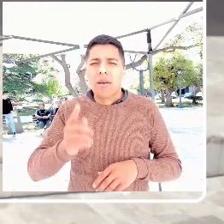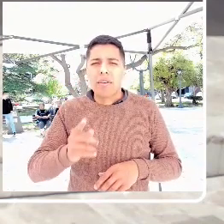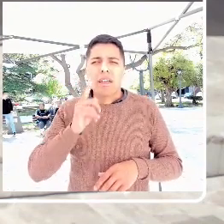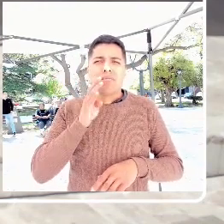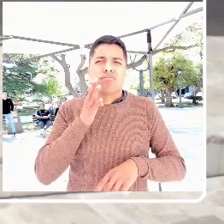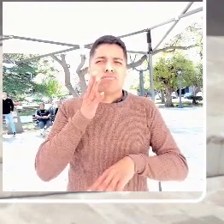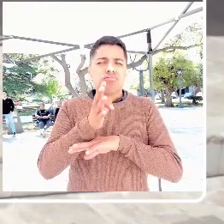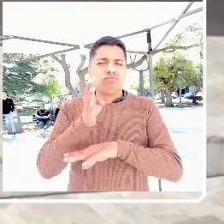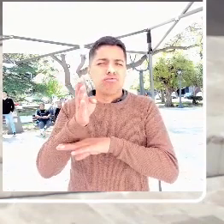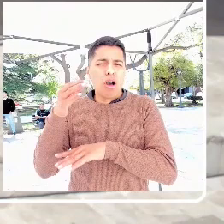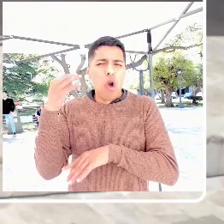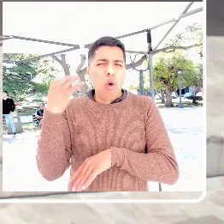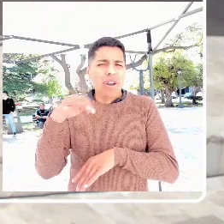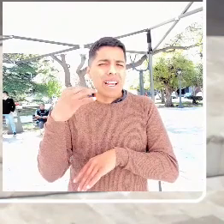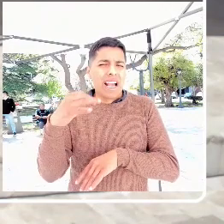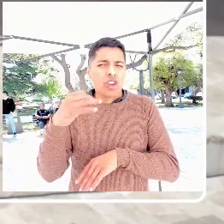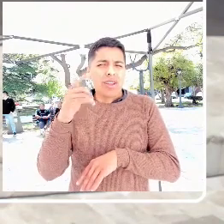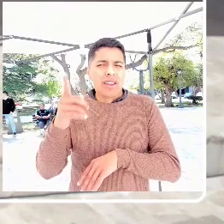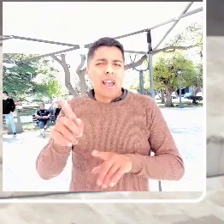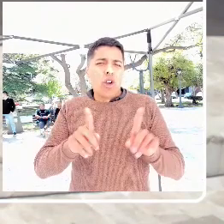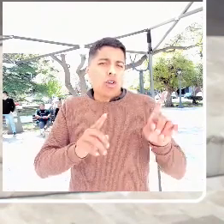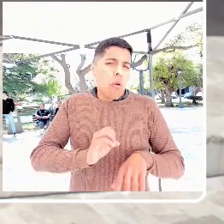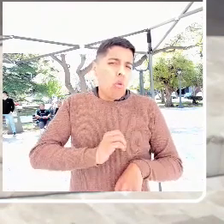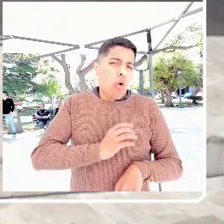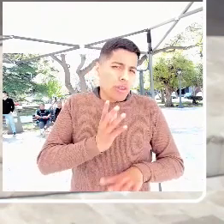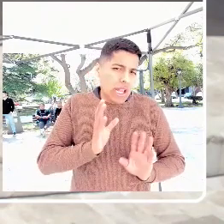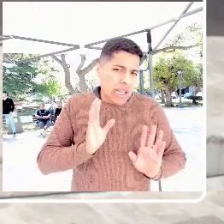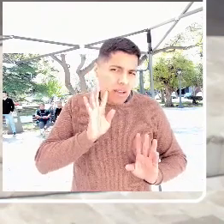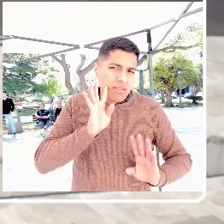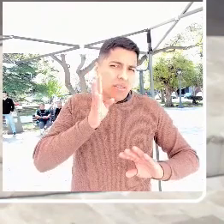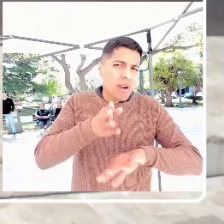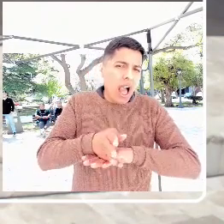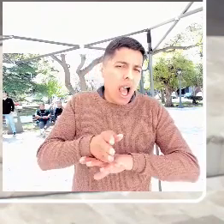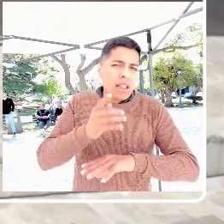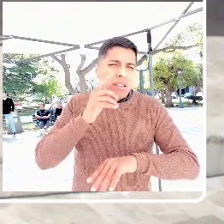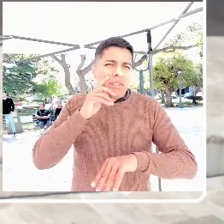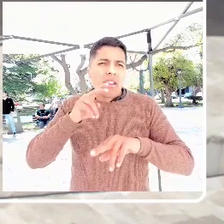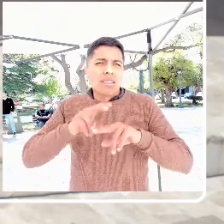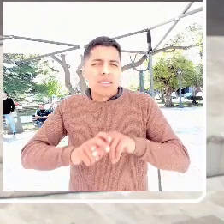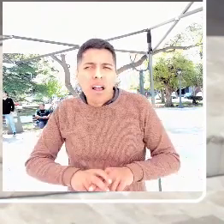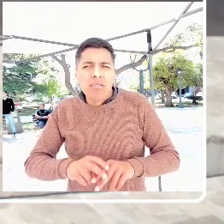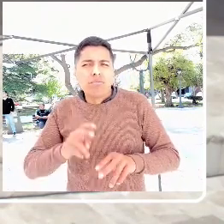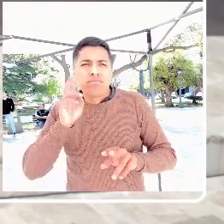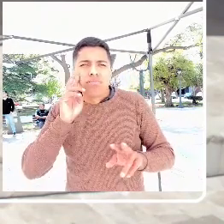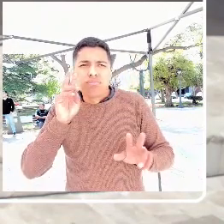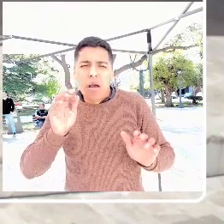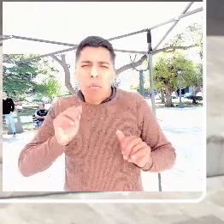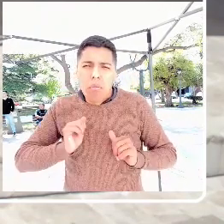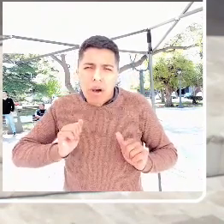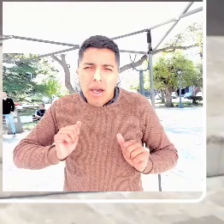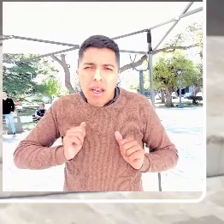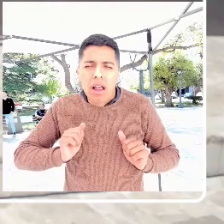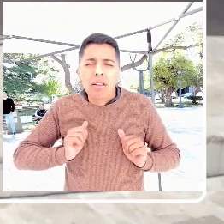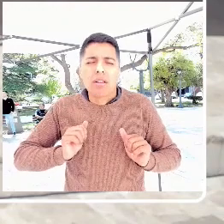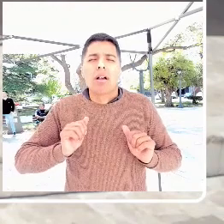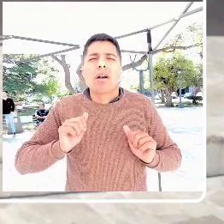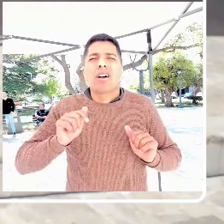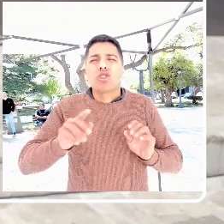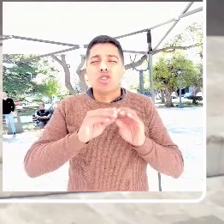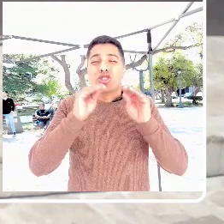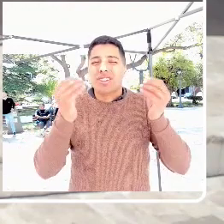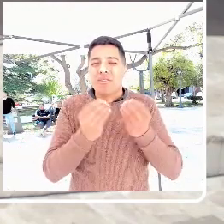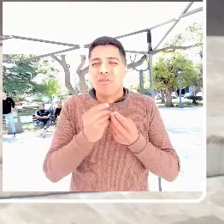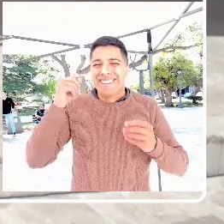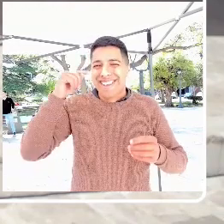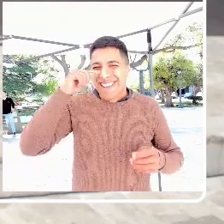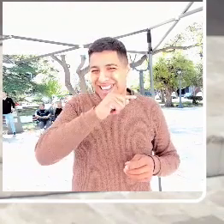guardias obligatorias, asisten a guardias voluntarias, y durante el desarrollo hoy tenemos 71 bomberos